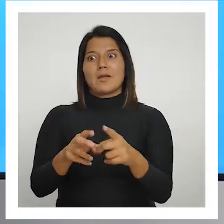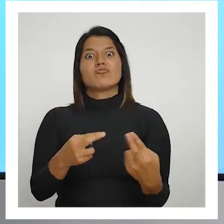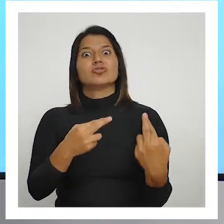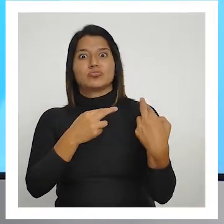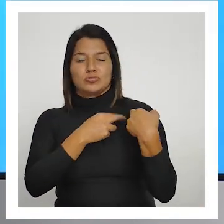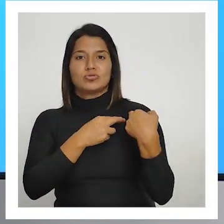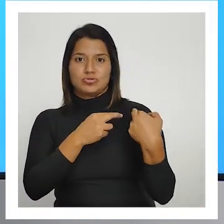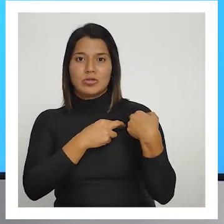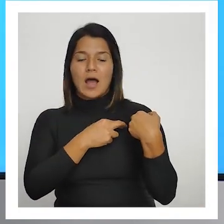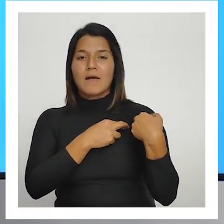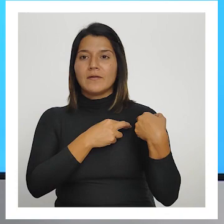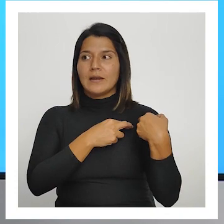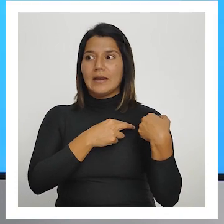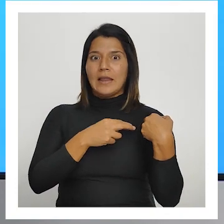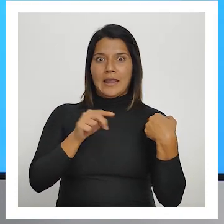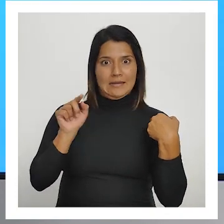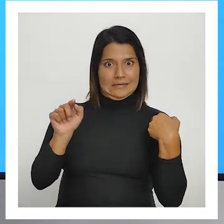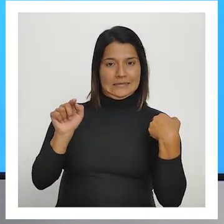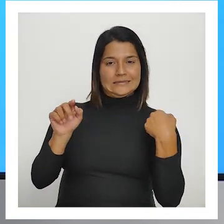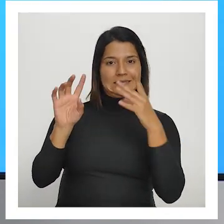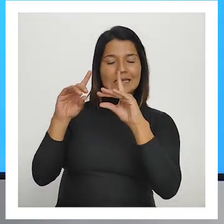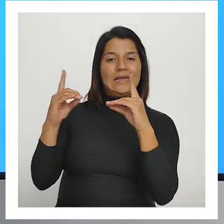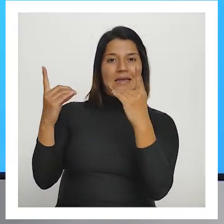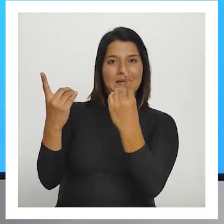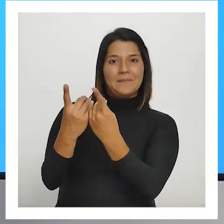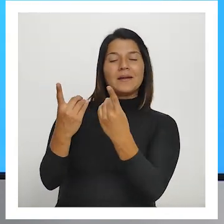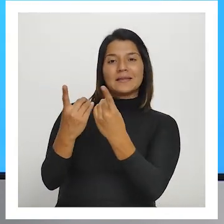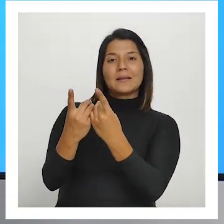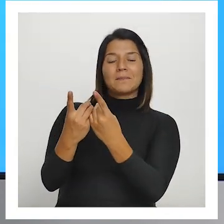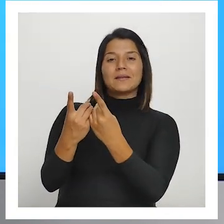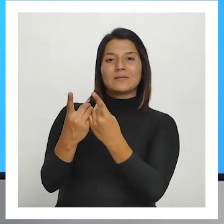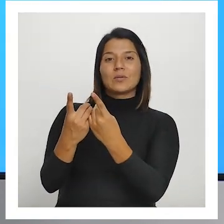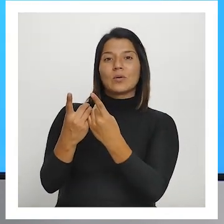del ministerio precisamente nuestros